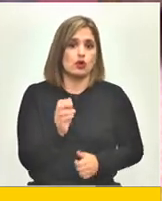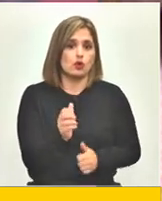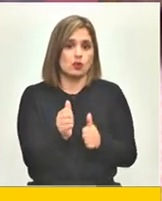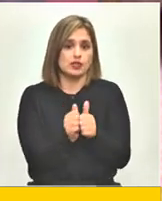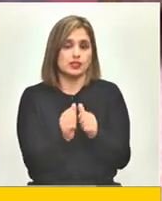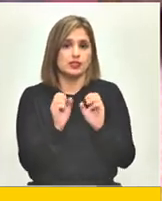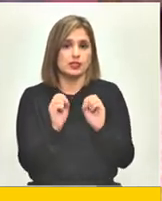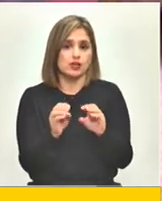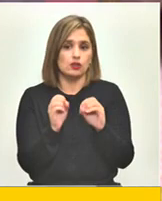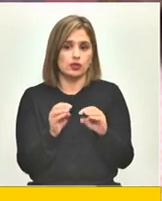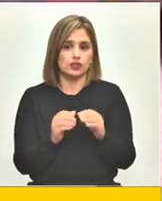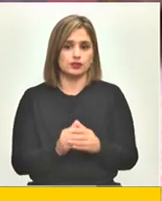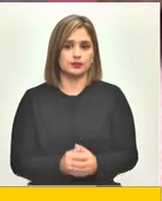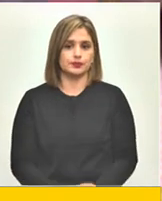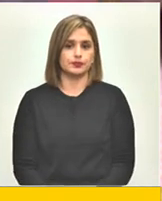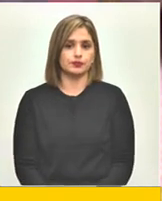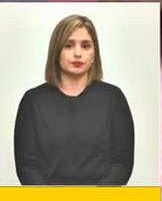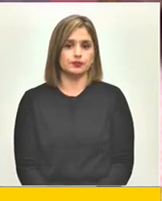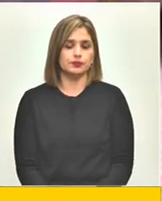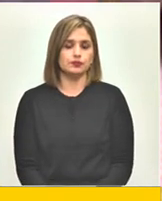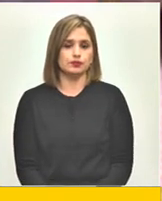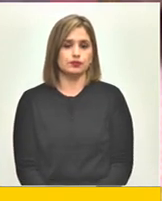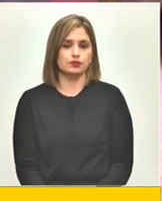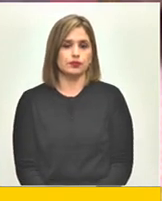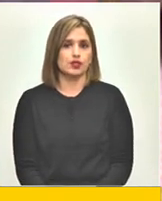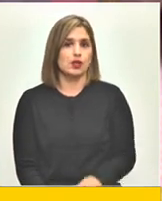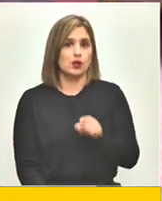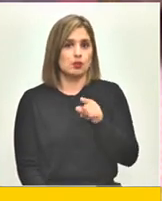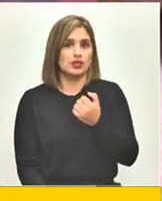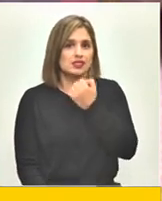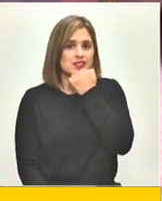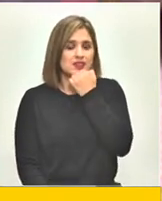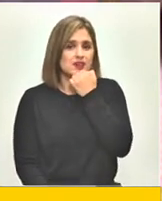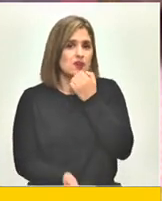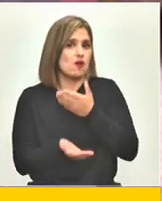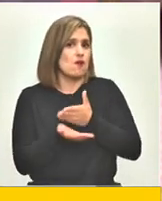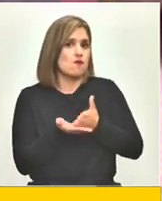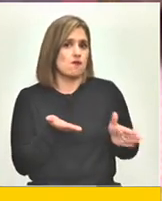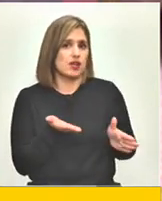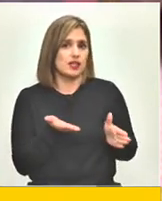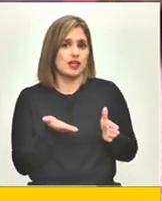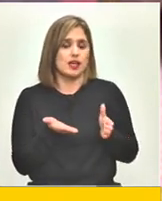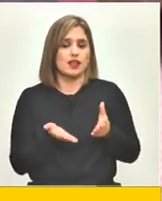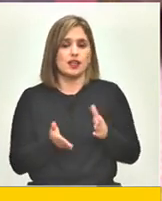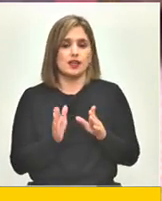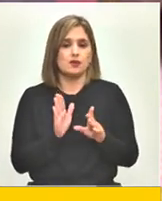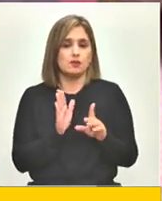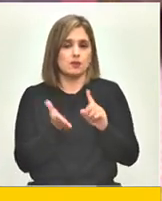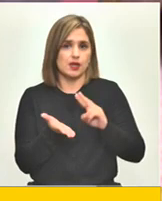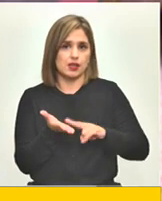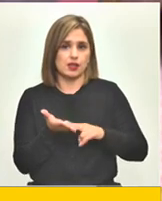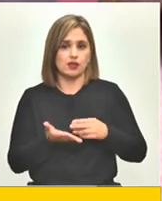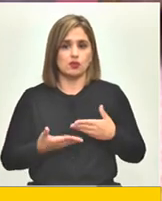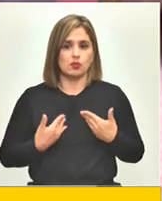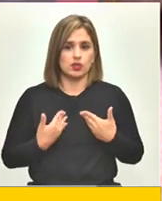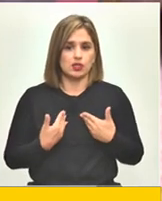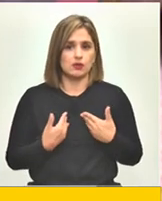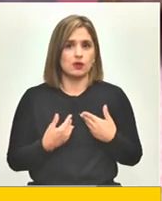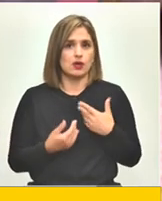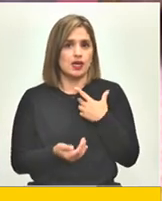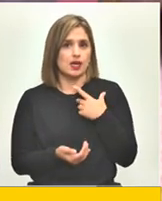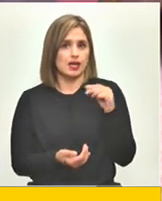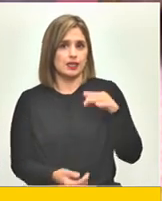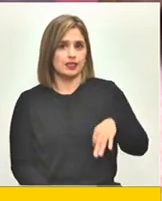y por el solo hecho de ese error han quedado fuera del legítimo incentivo al retiro que ellos tienen